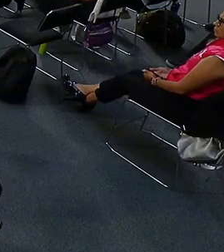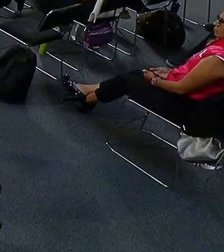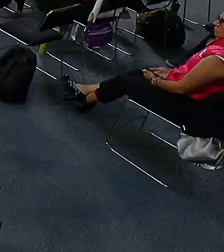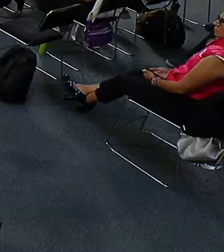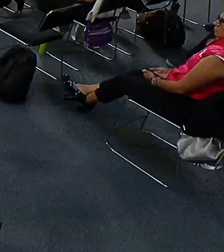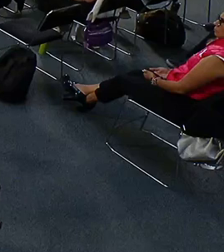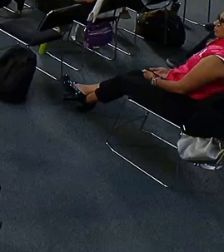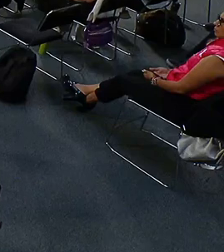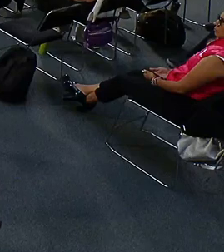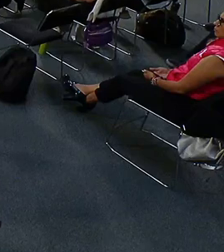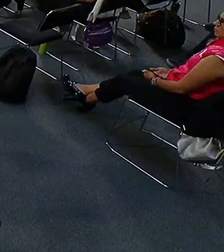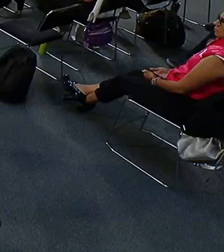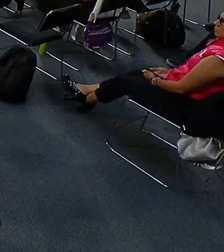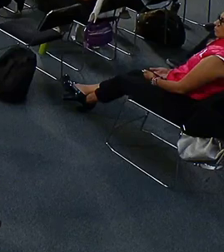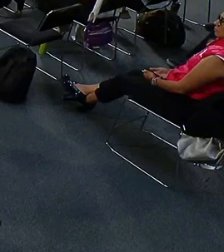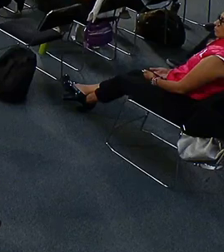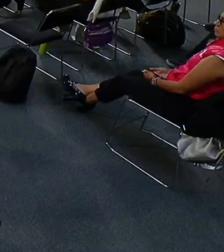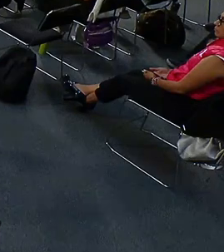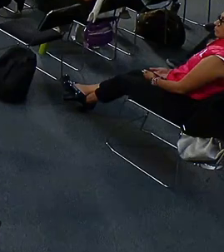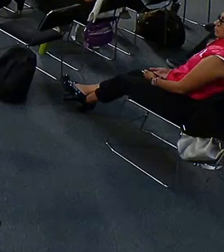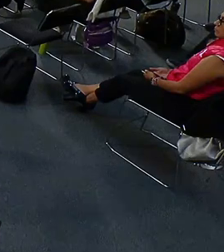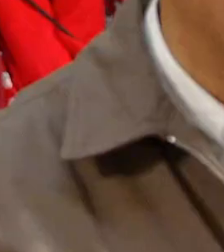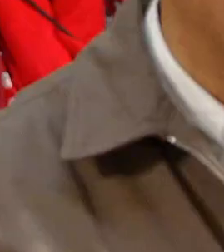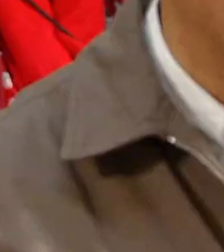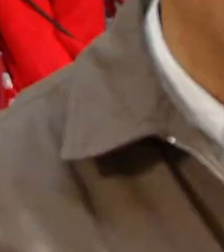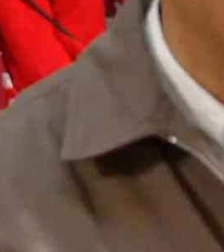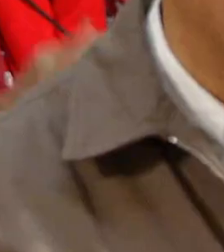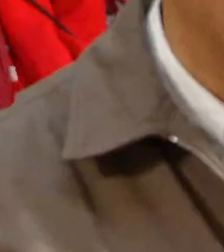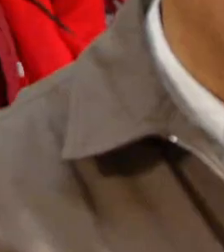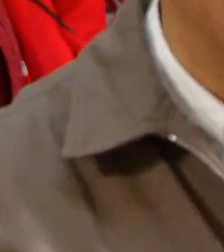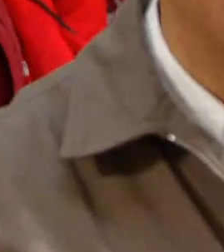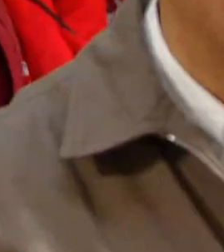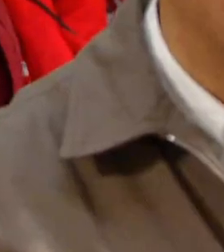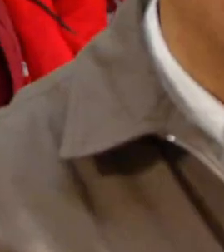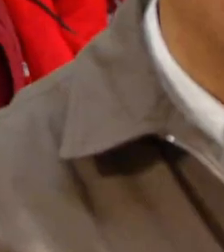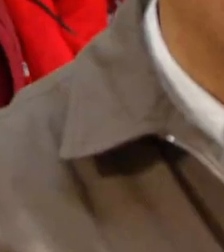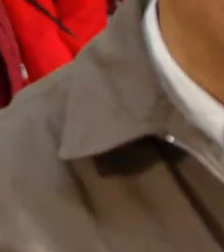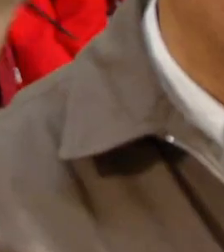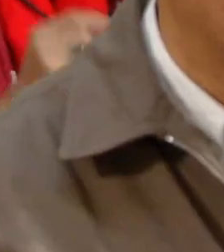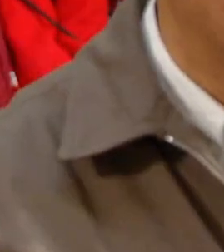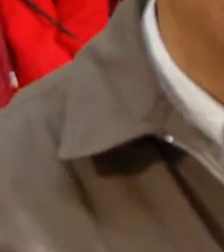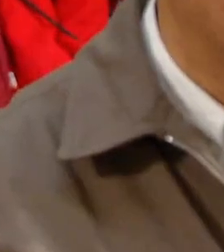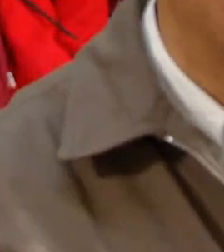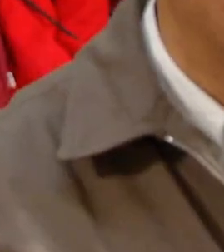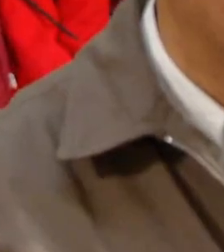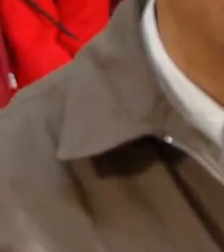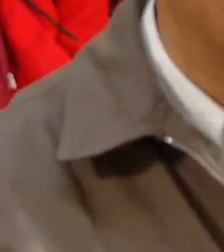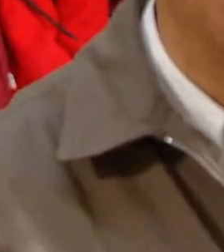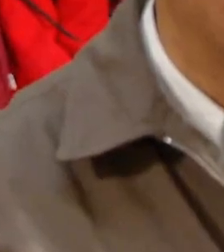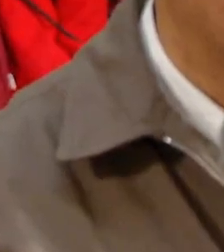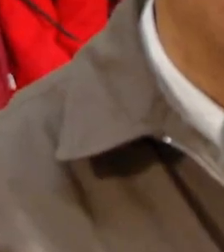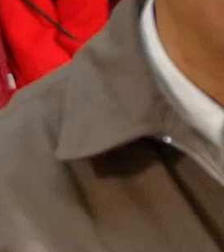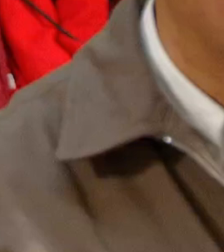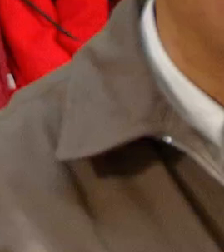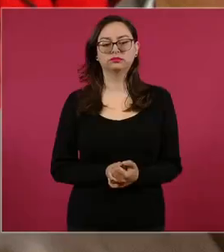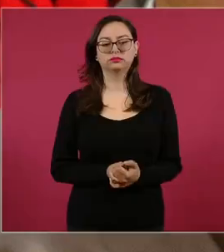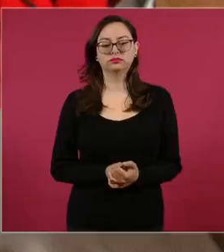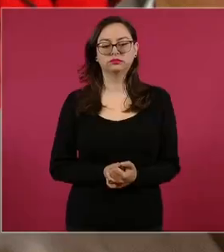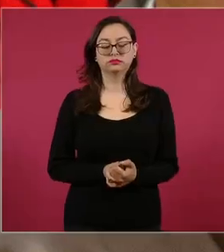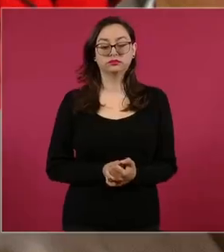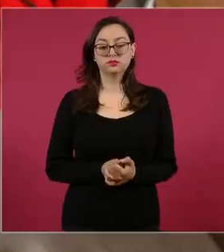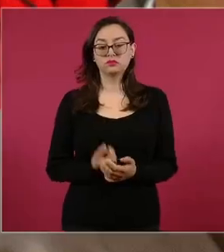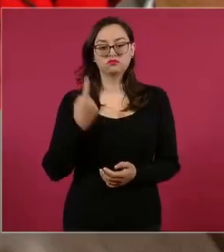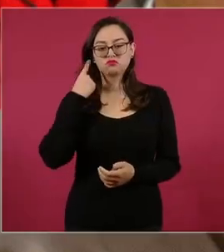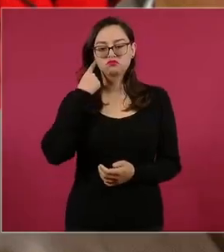publicó un editorial de toda una plana nombrando a Donald Trump que